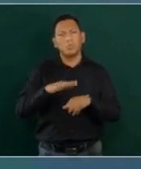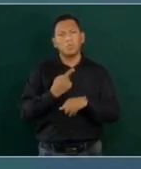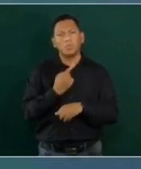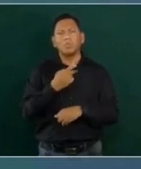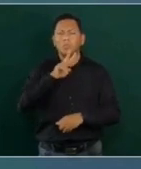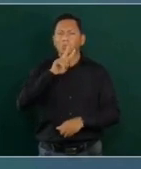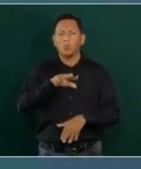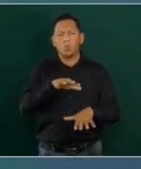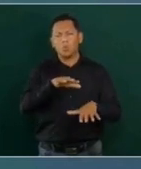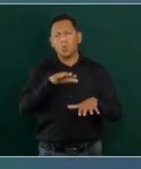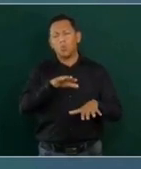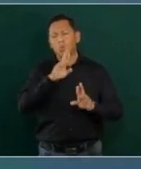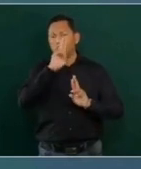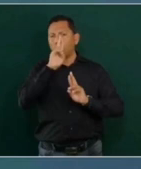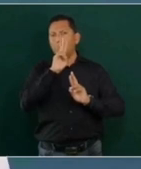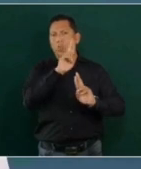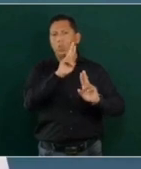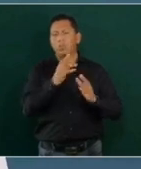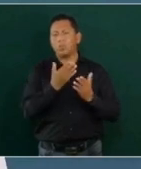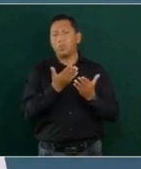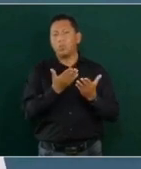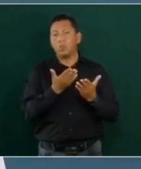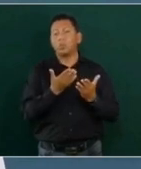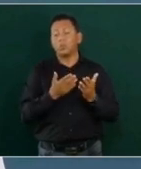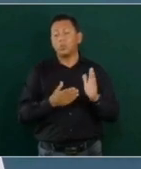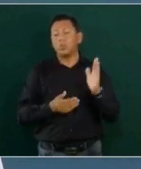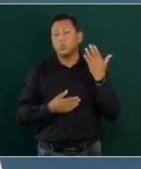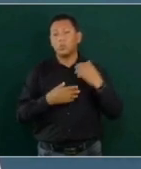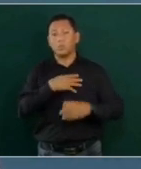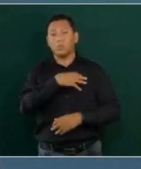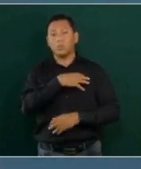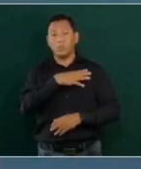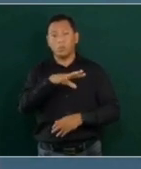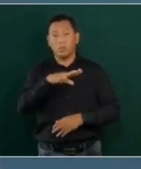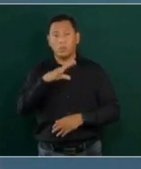admiro lo que hizo el general Cárdenas.